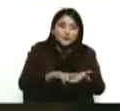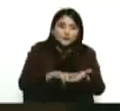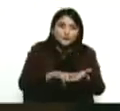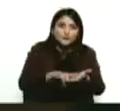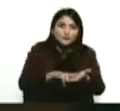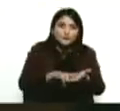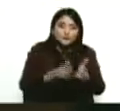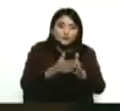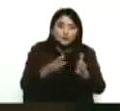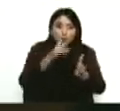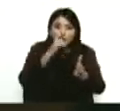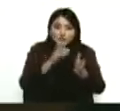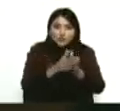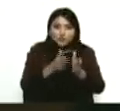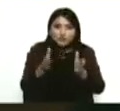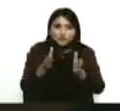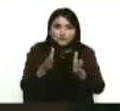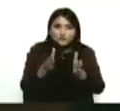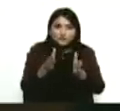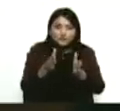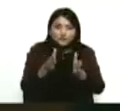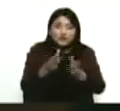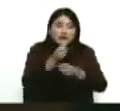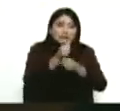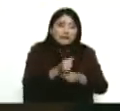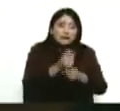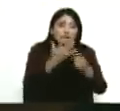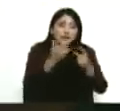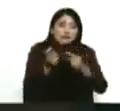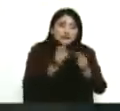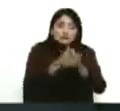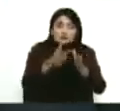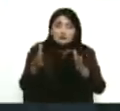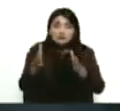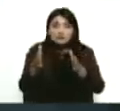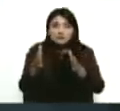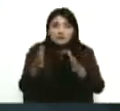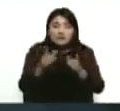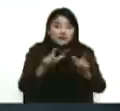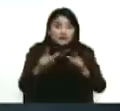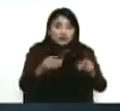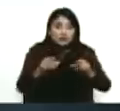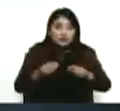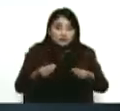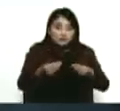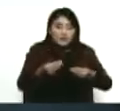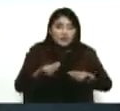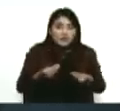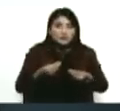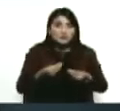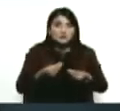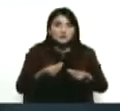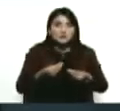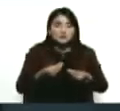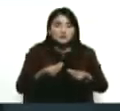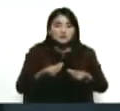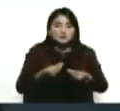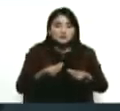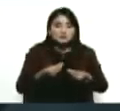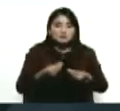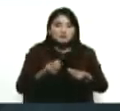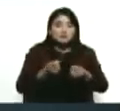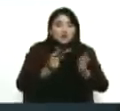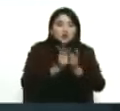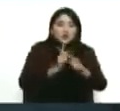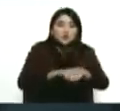dura solamente un año. Tarda 6 meses en el trámite para que te den la licencia y después que ya tienen la licencia, entonces tienes que sacar la nueva porque duran